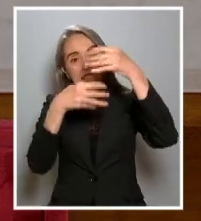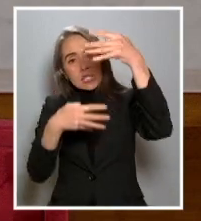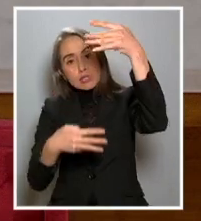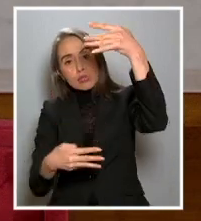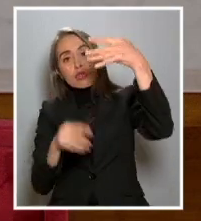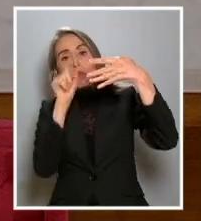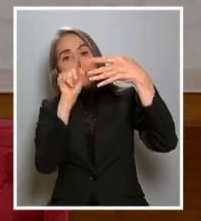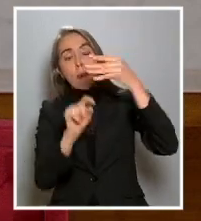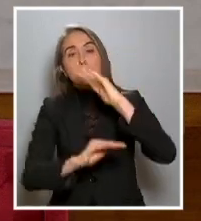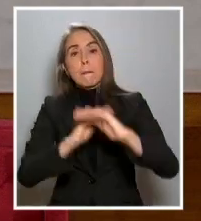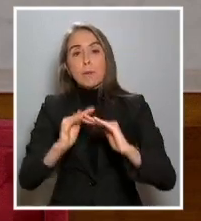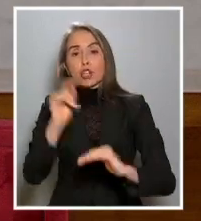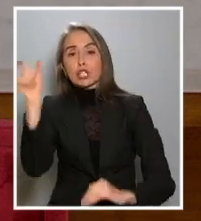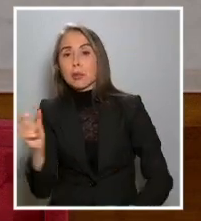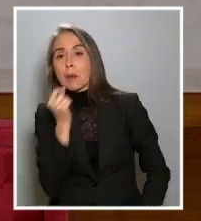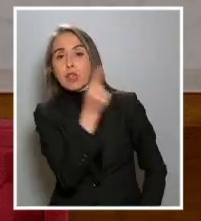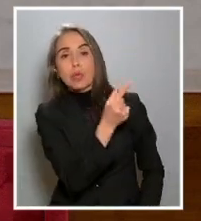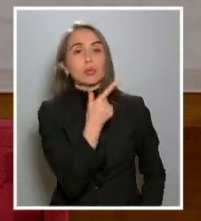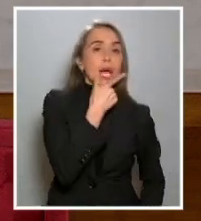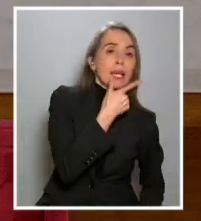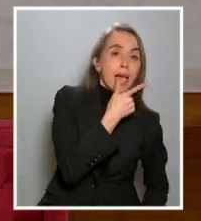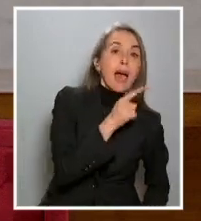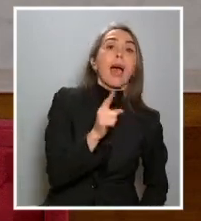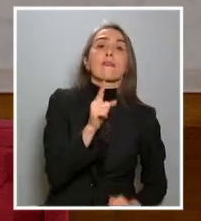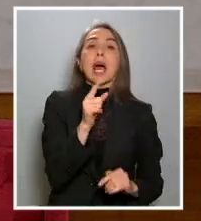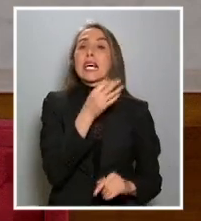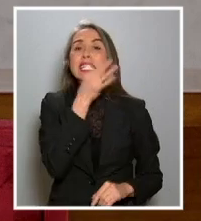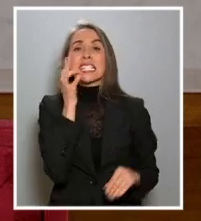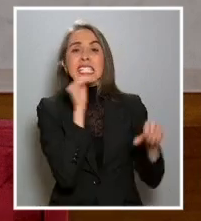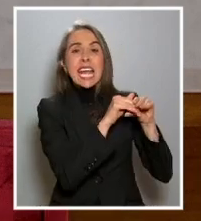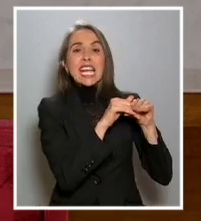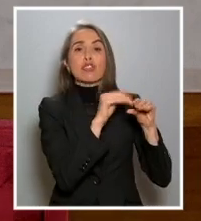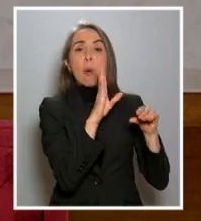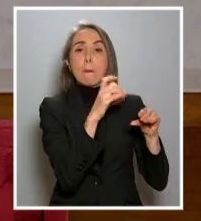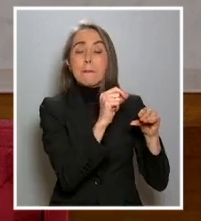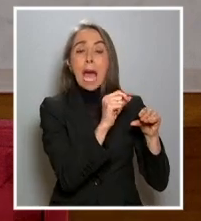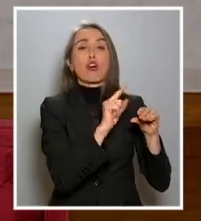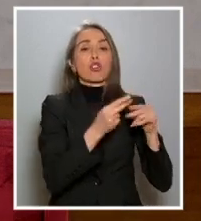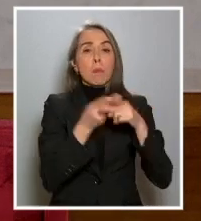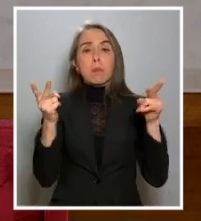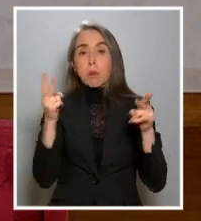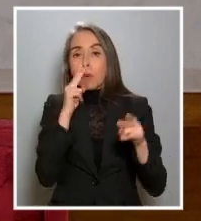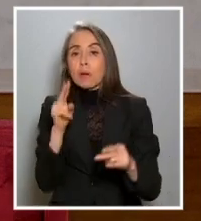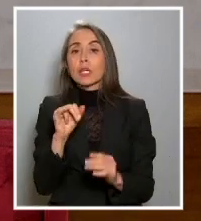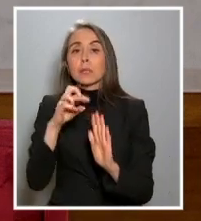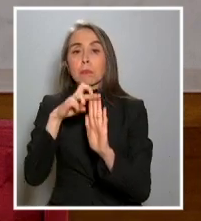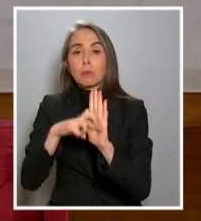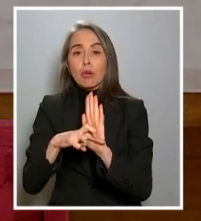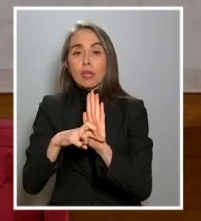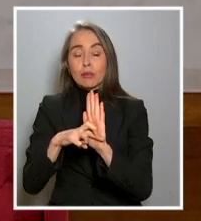por ejemplo, la protección al denunciante, el levantamiento del secreto bancario y el proyecto de ley de integridad en municipios.